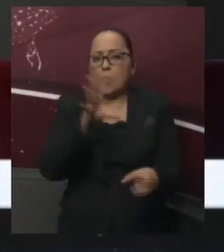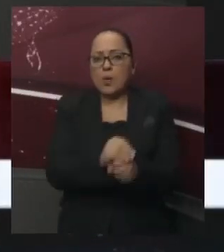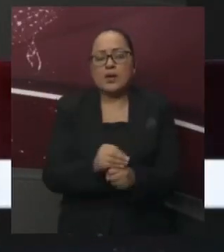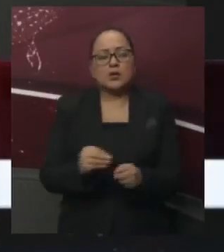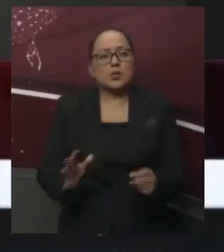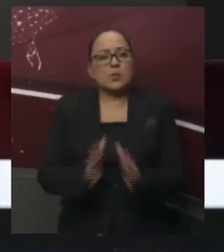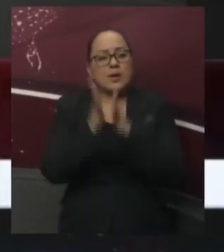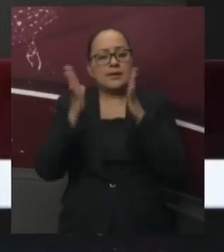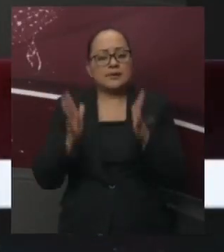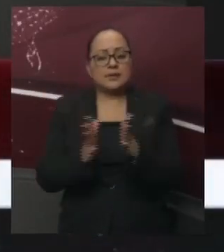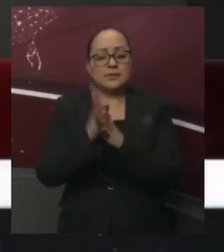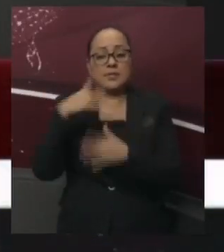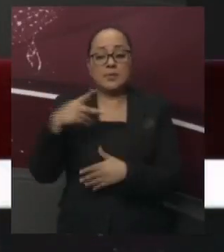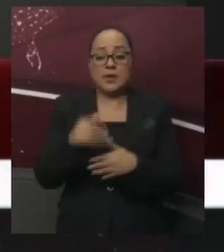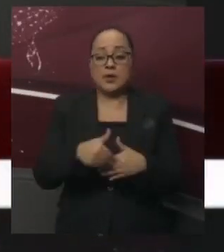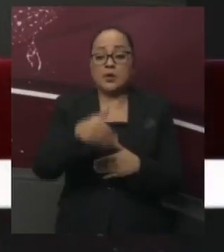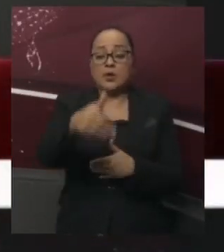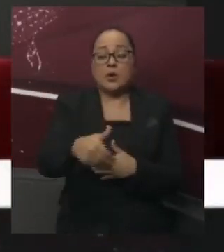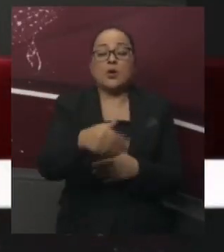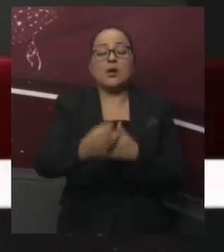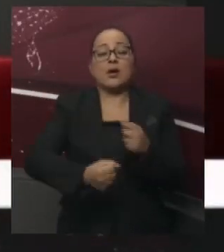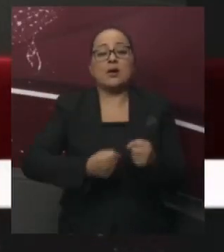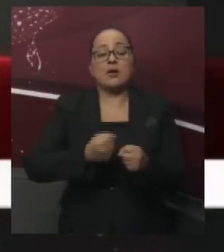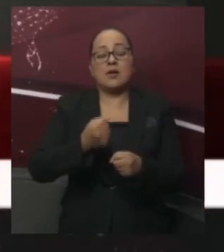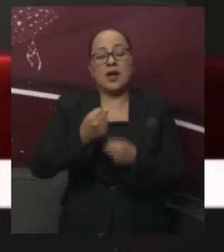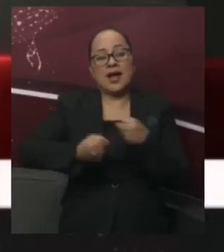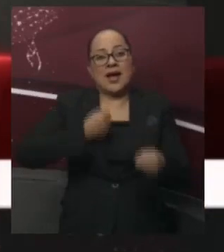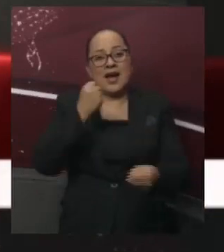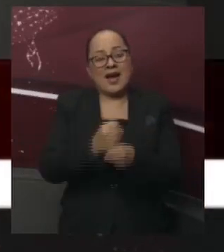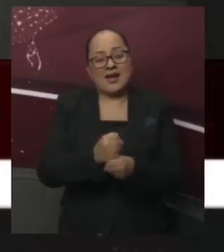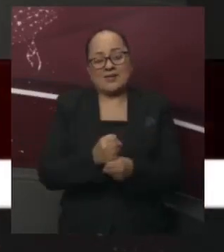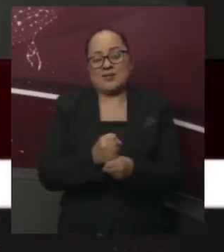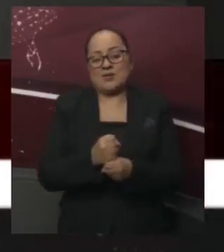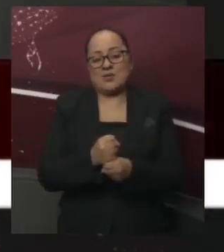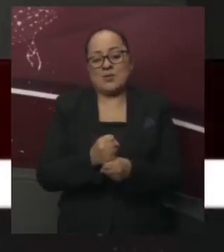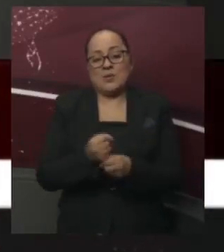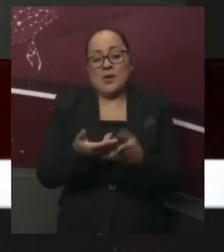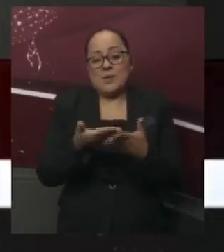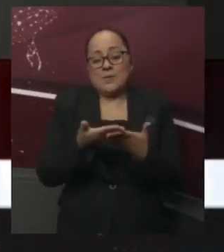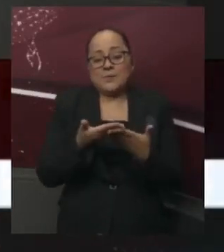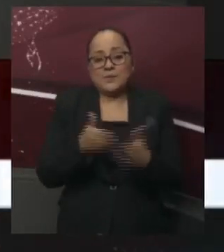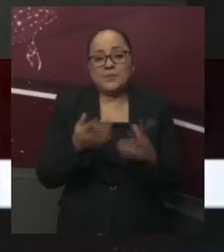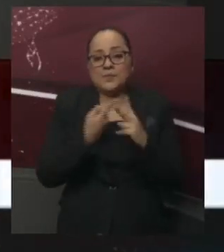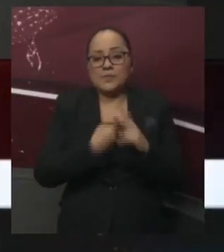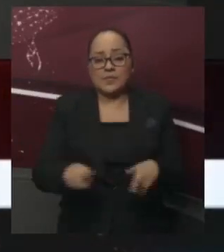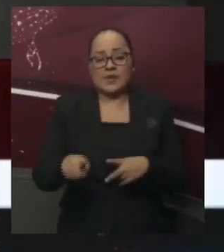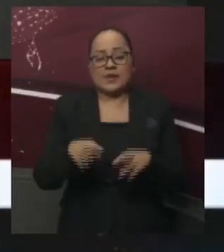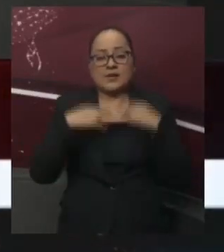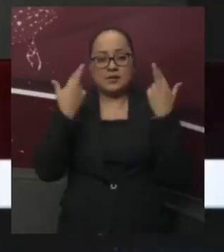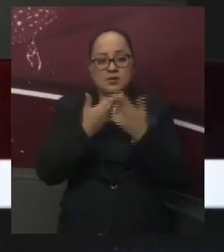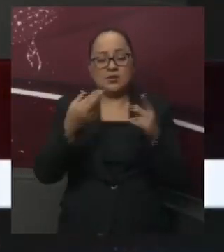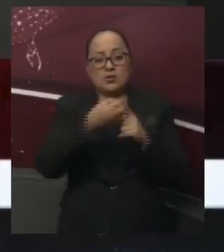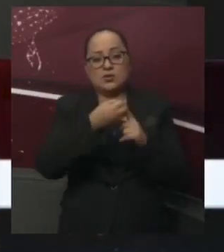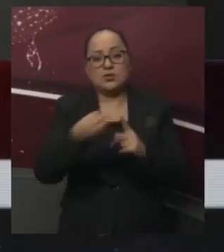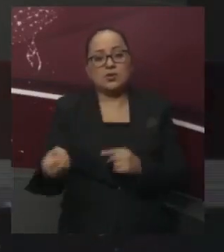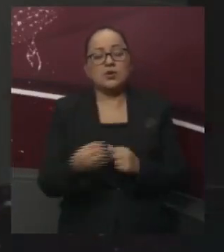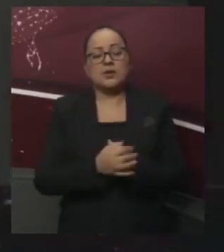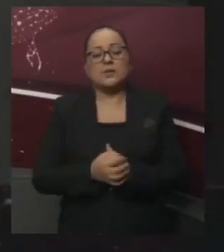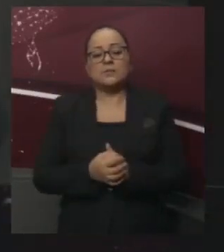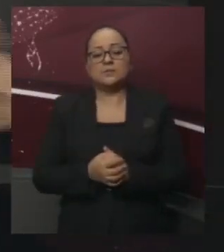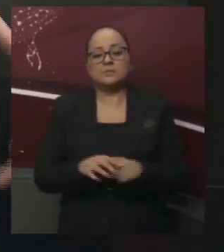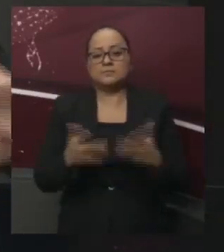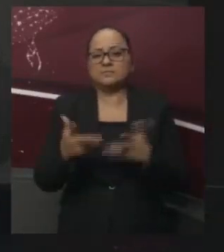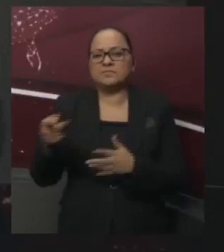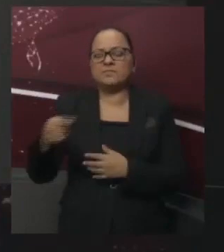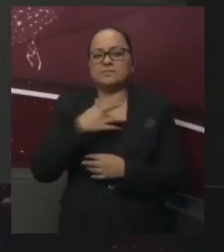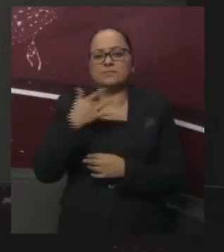la próxima agenda legislativa que va a aperturar el próximo periodo de sesiones, hay que considerar